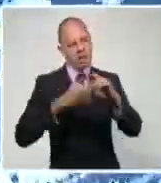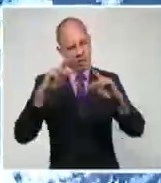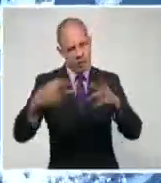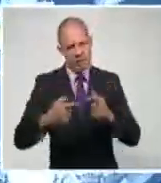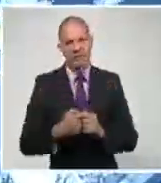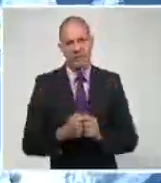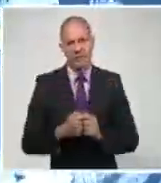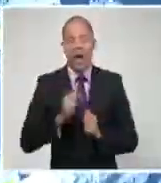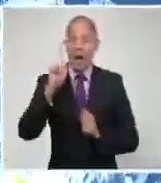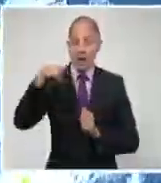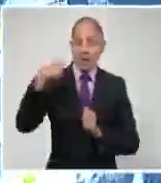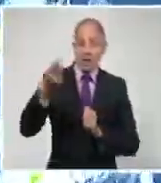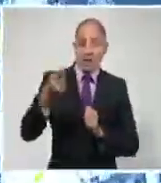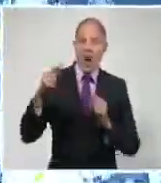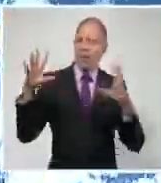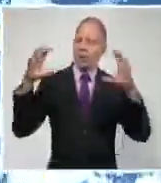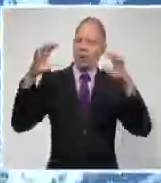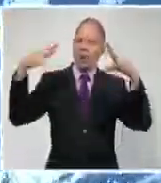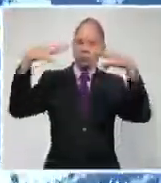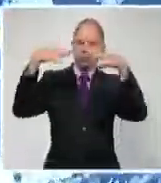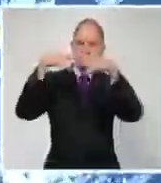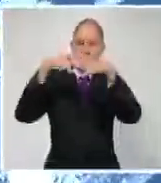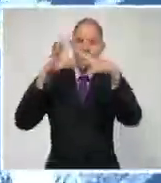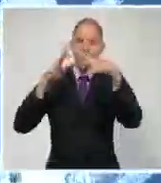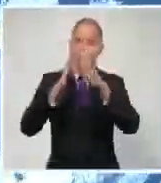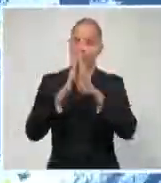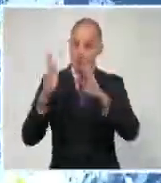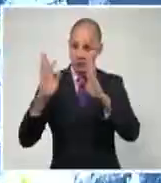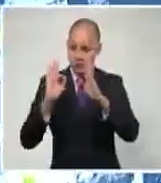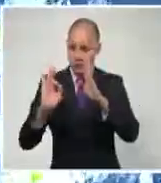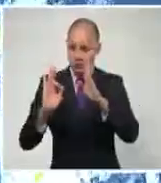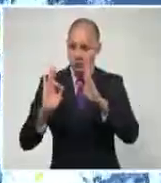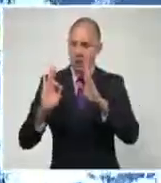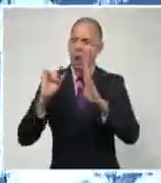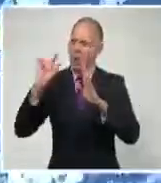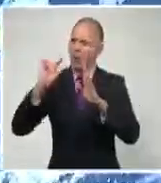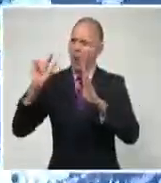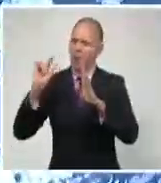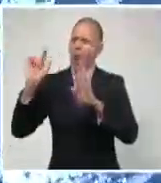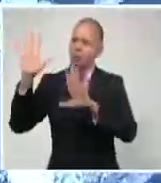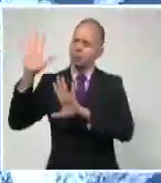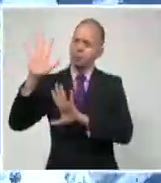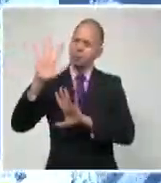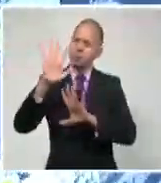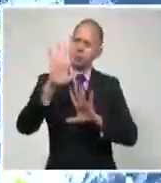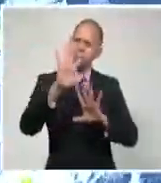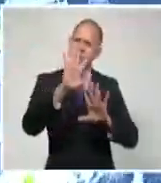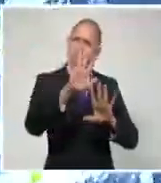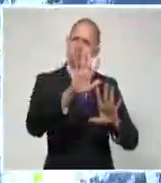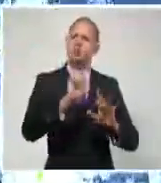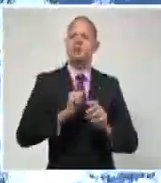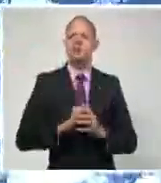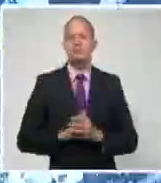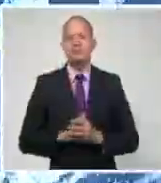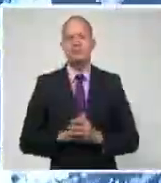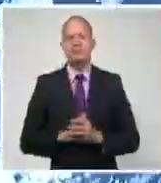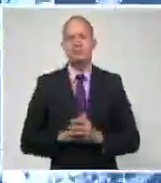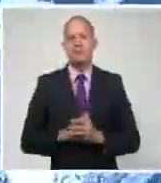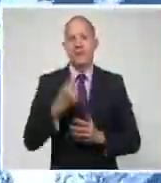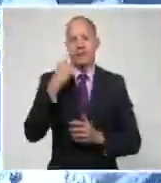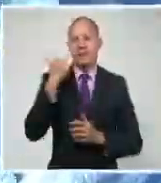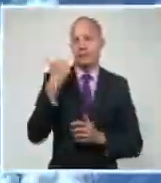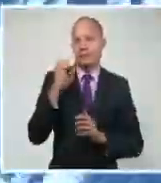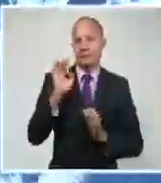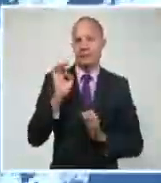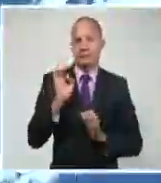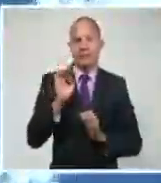los nublados y las lluvias en esta parte de nuestro país, que se irá trasladando en horas de la tarde hacia la región central. Observen que